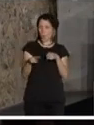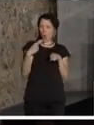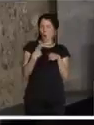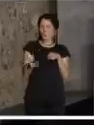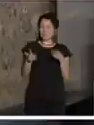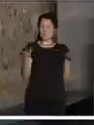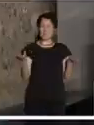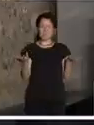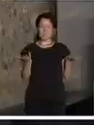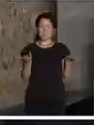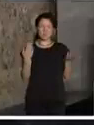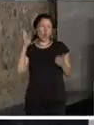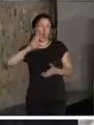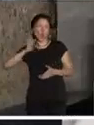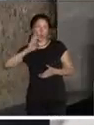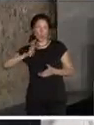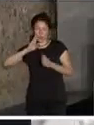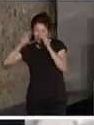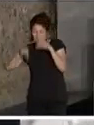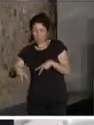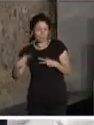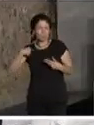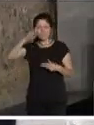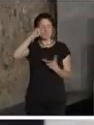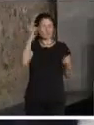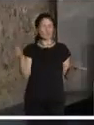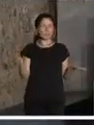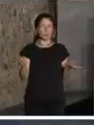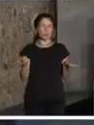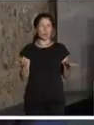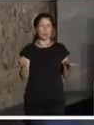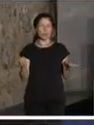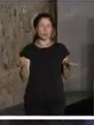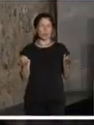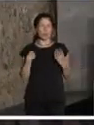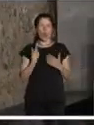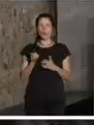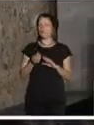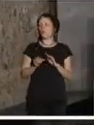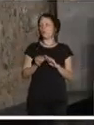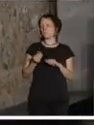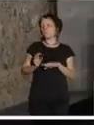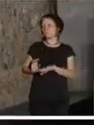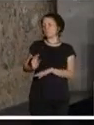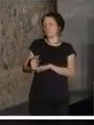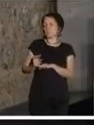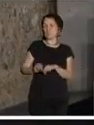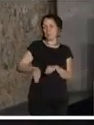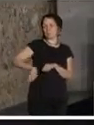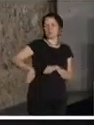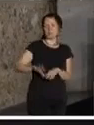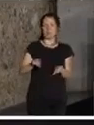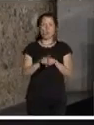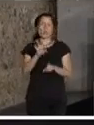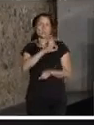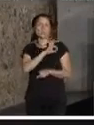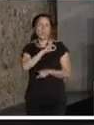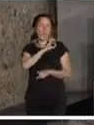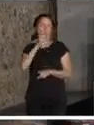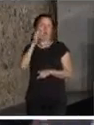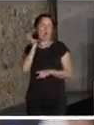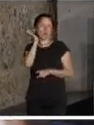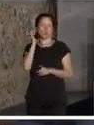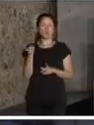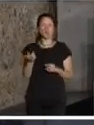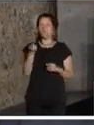sin la corrupción sin entregar mordidas a sus familiares como hace la señora Ayuso